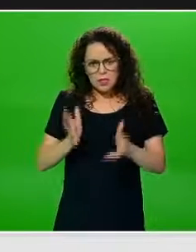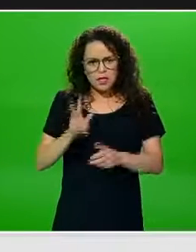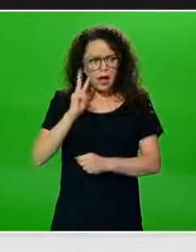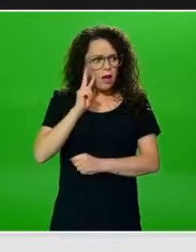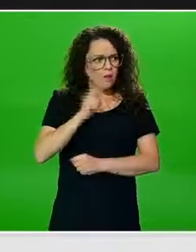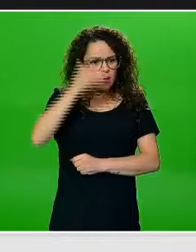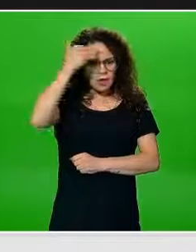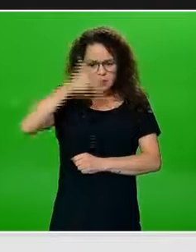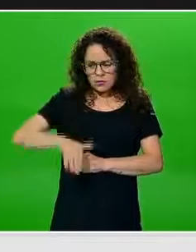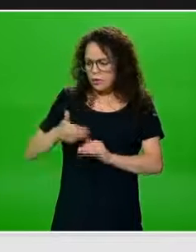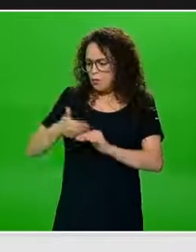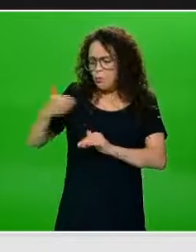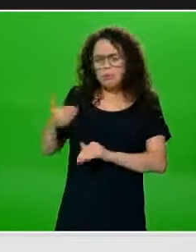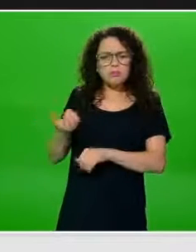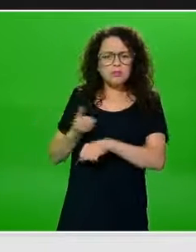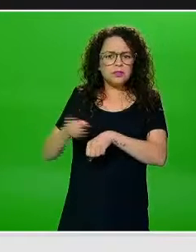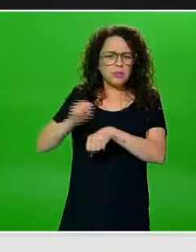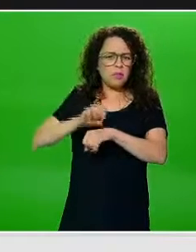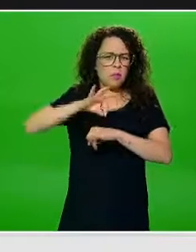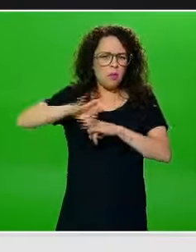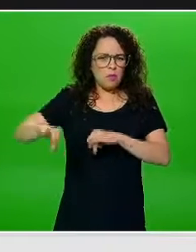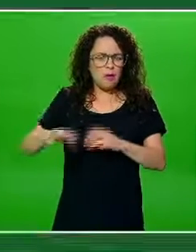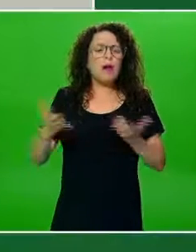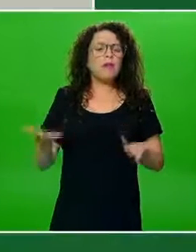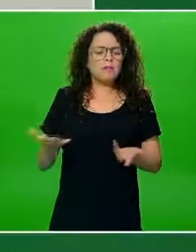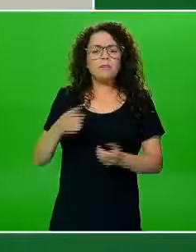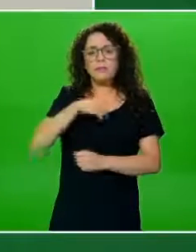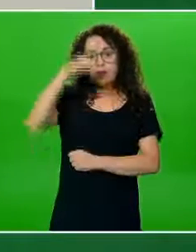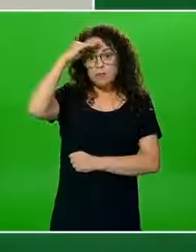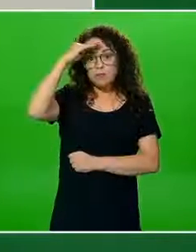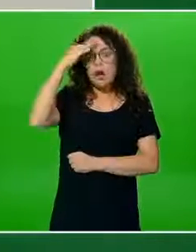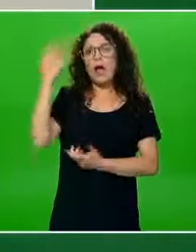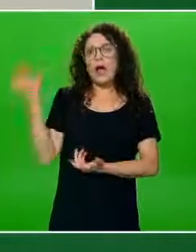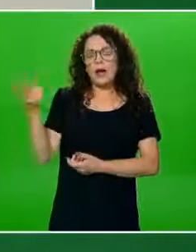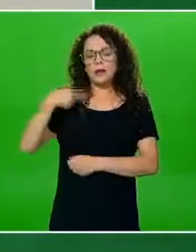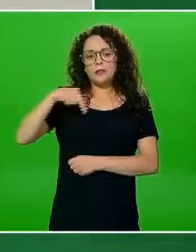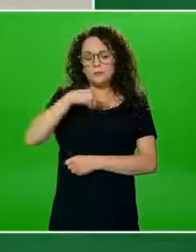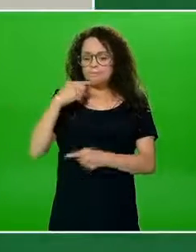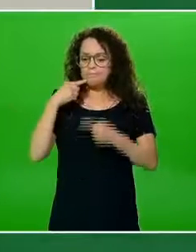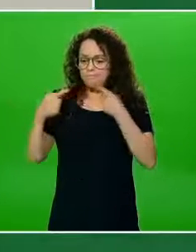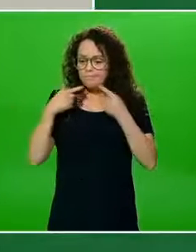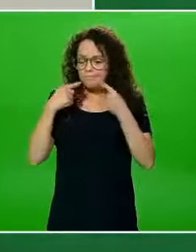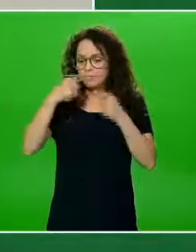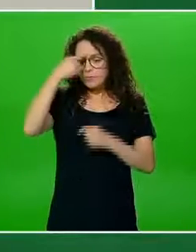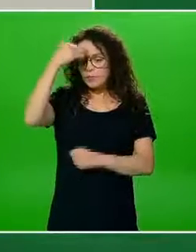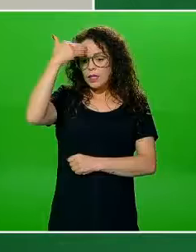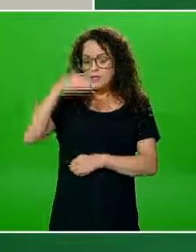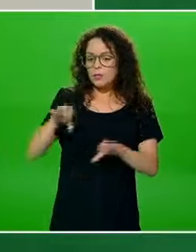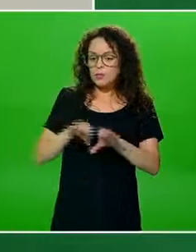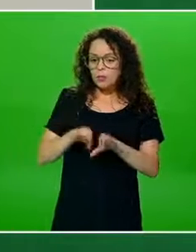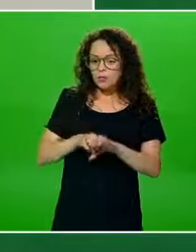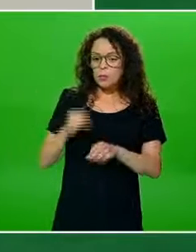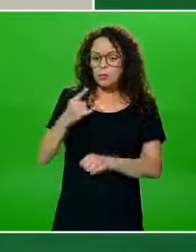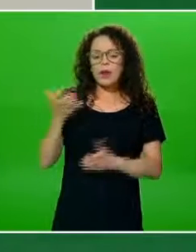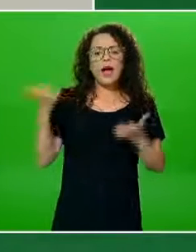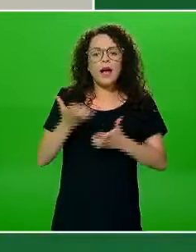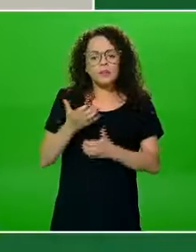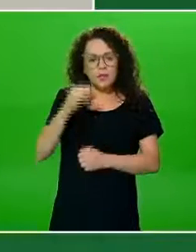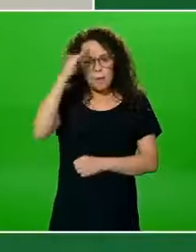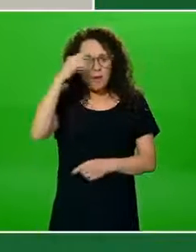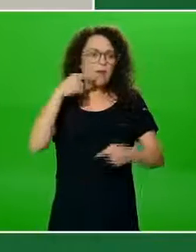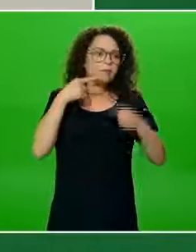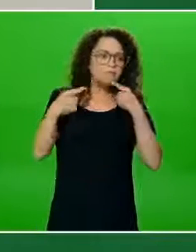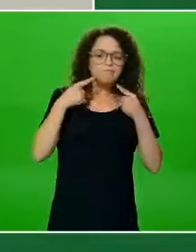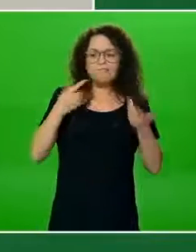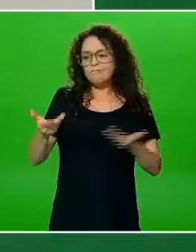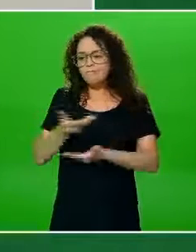últimas semanas? Esto lo contempla este lineamiento de continuidad de operaciones. De hecho, una de las principales